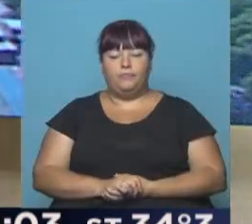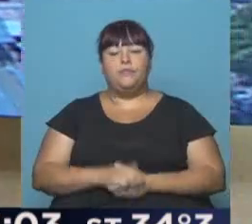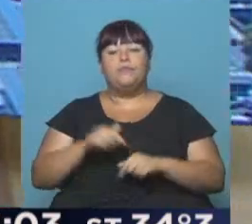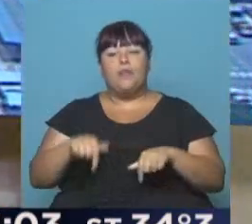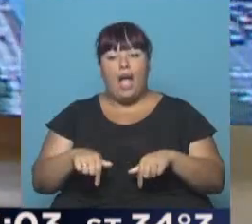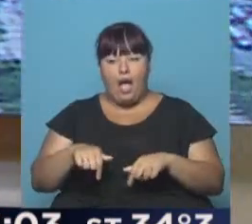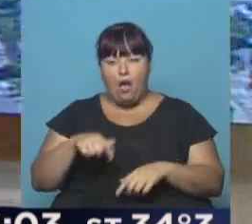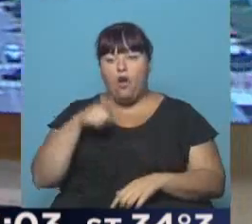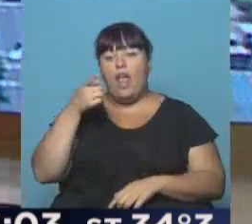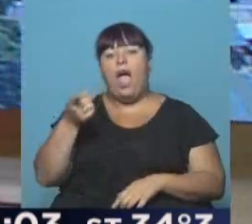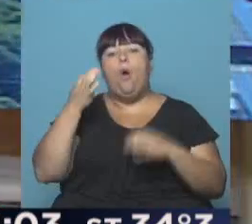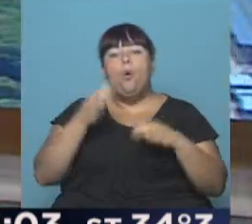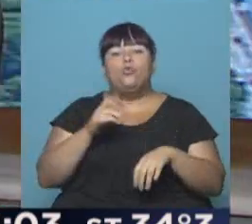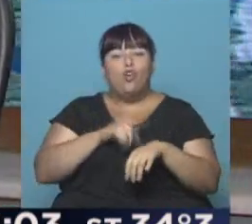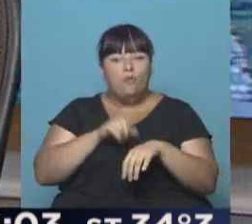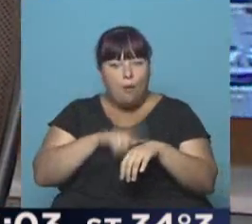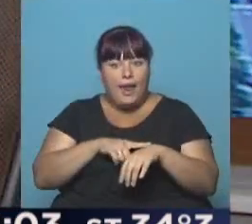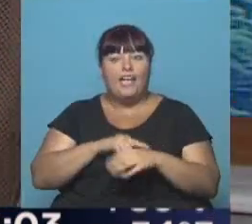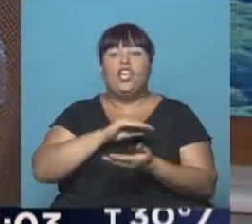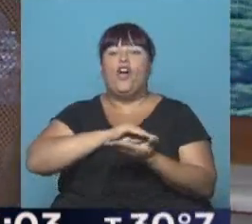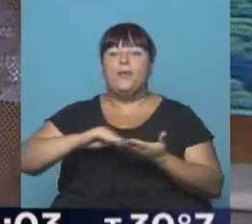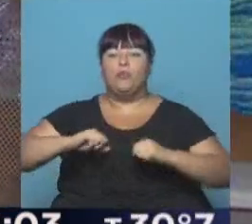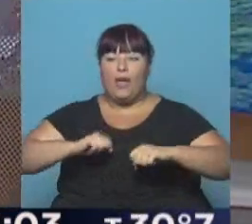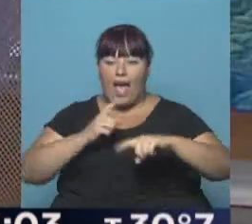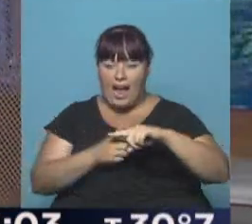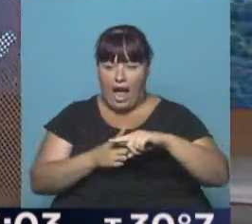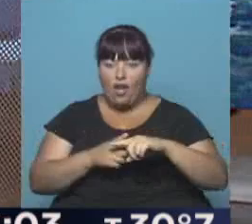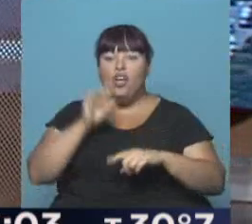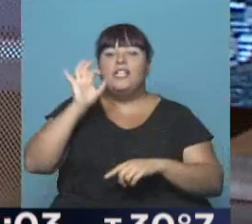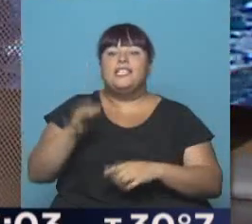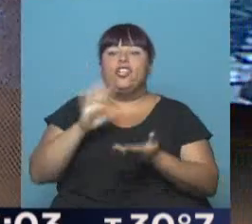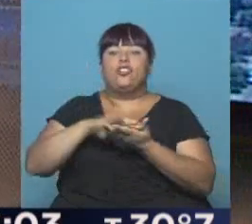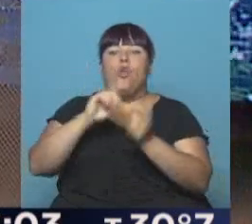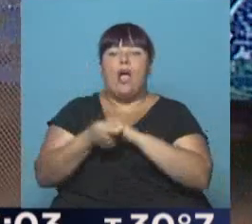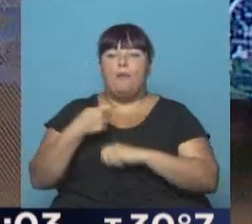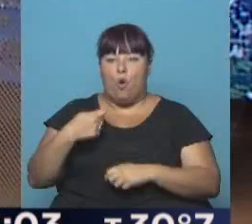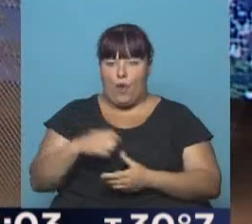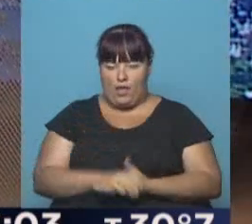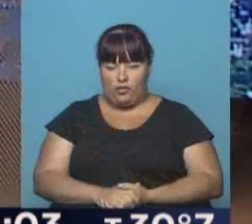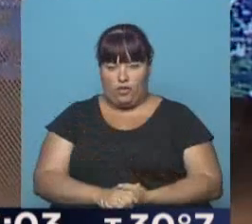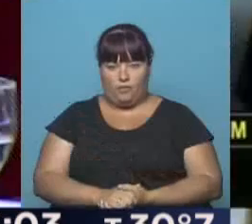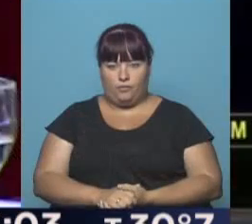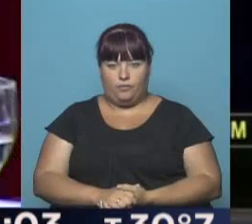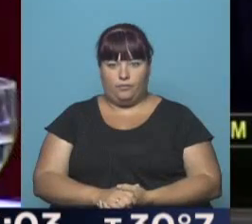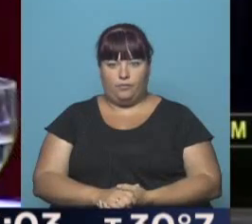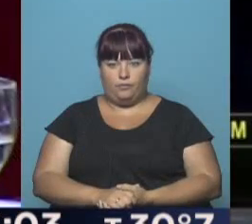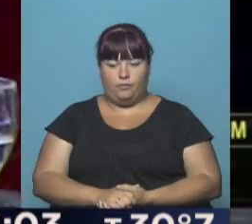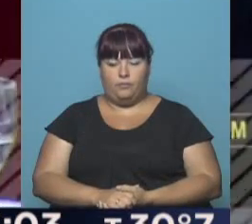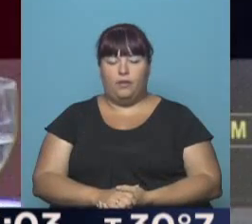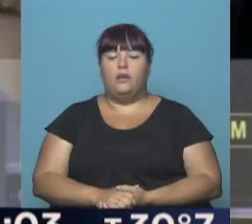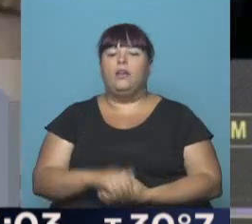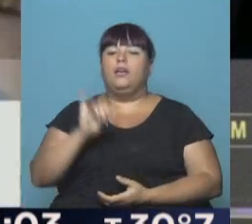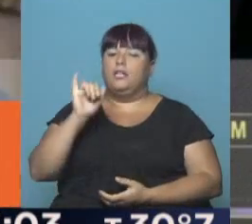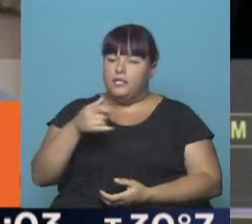Vamos a compartir ahora el momento en que la diputada Carrió se enteraba de los cambios jubilatorios. Sí,